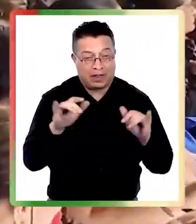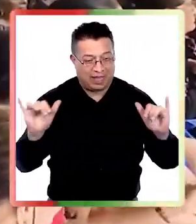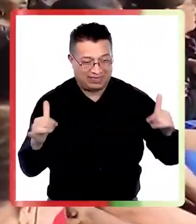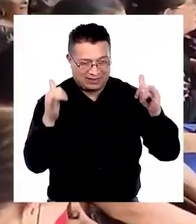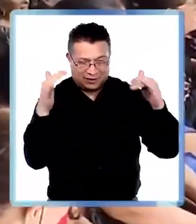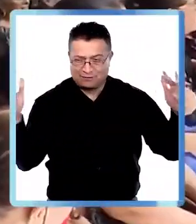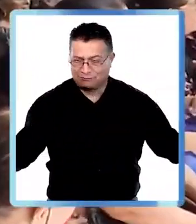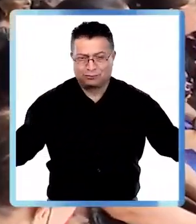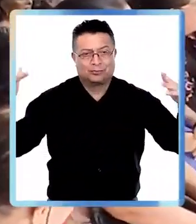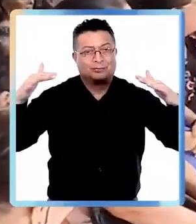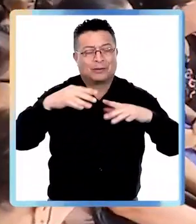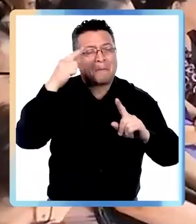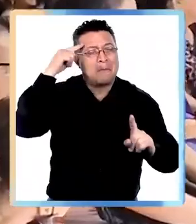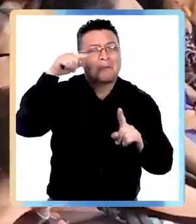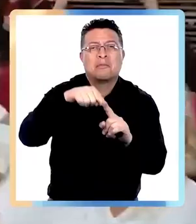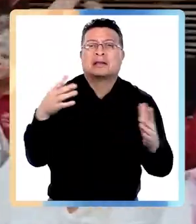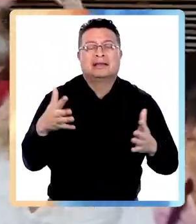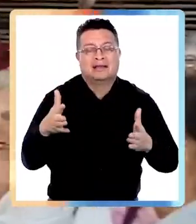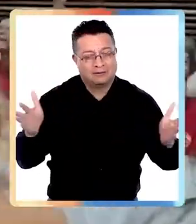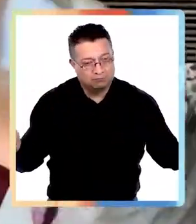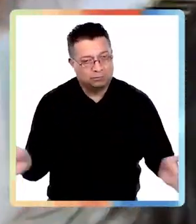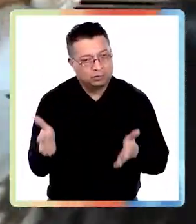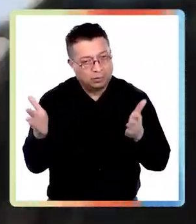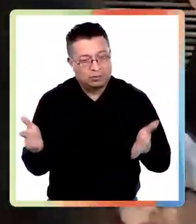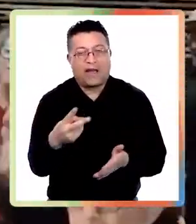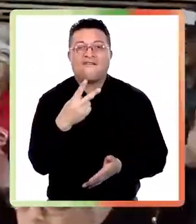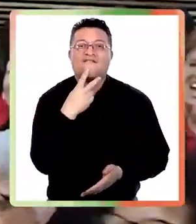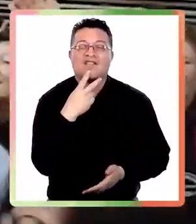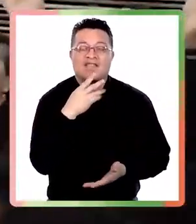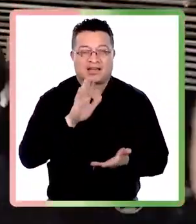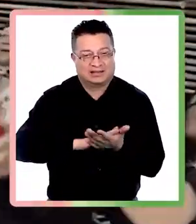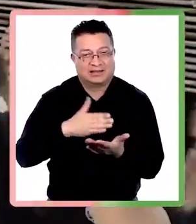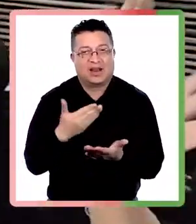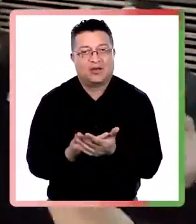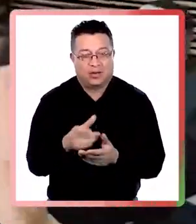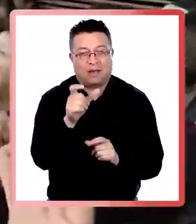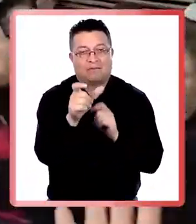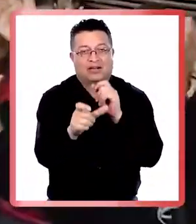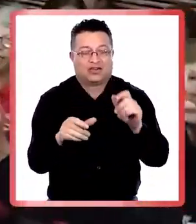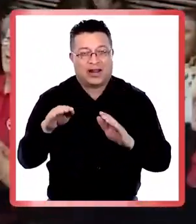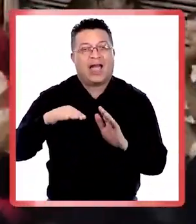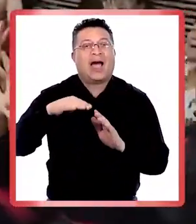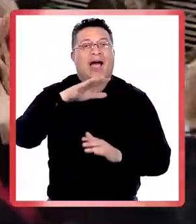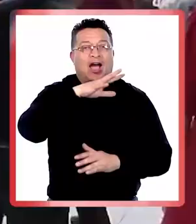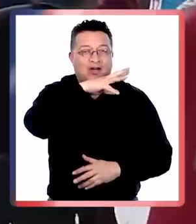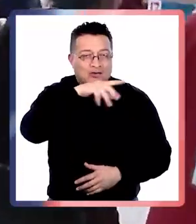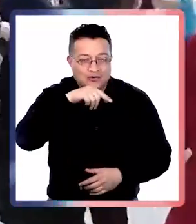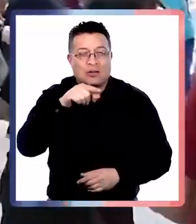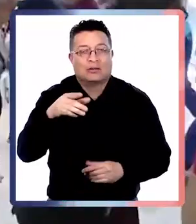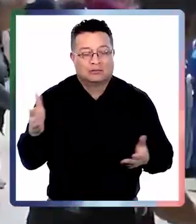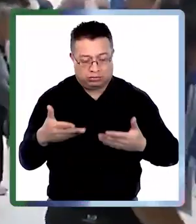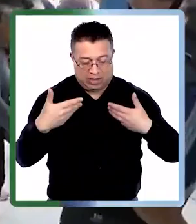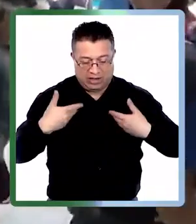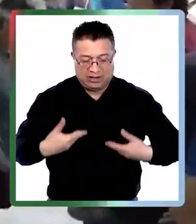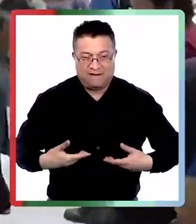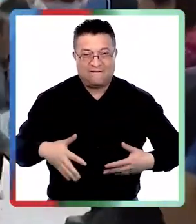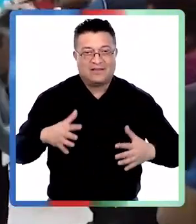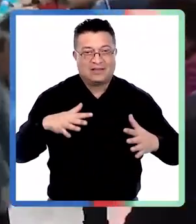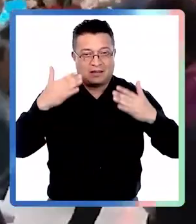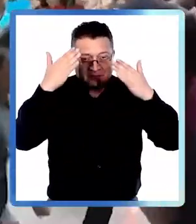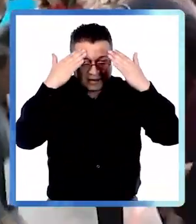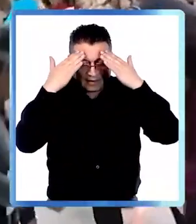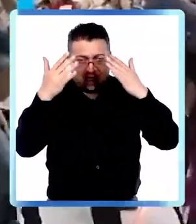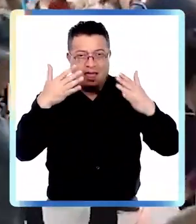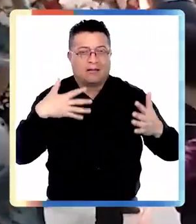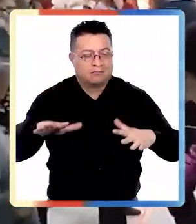este entretenido evento es promover un estilo de vida saludable en las personas mayores, incentivando la actividad